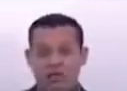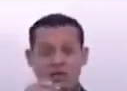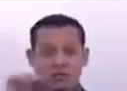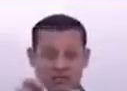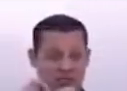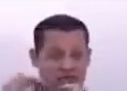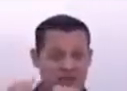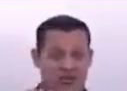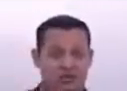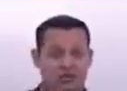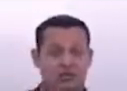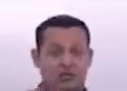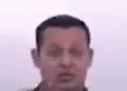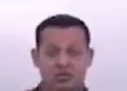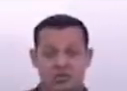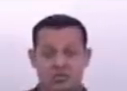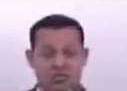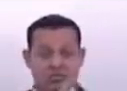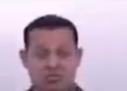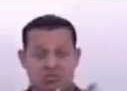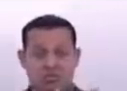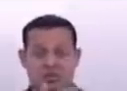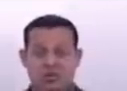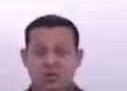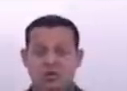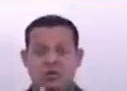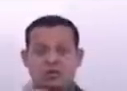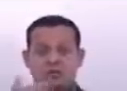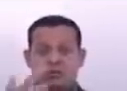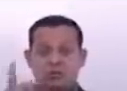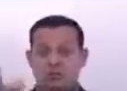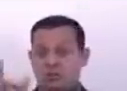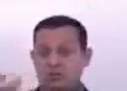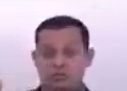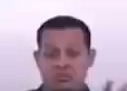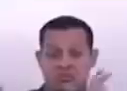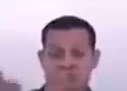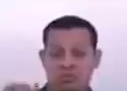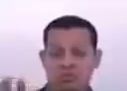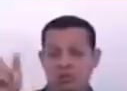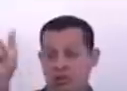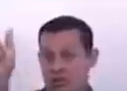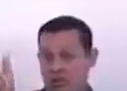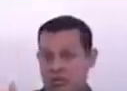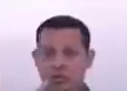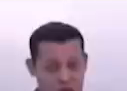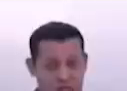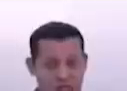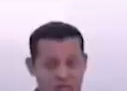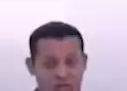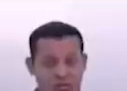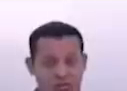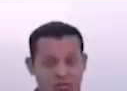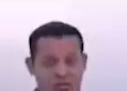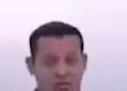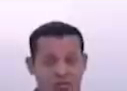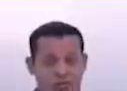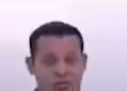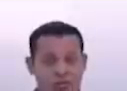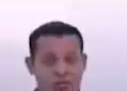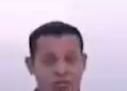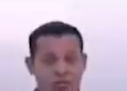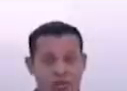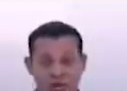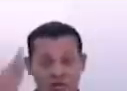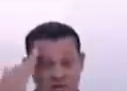mareros, entonces estoy in, soy el gran periodista. Y con ellos se reúnen en hotelitos y en bares de lujo. Hay un dicho